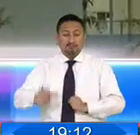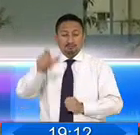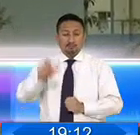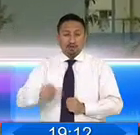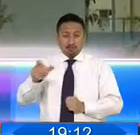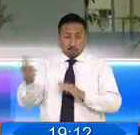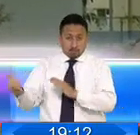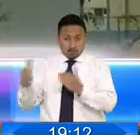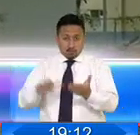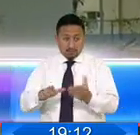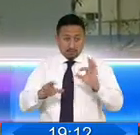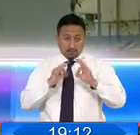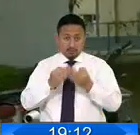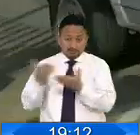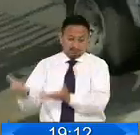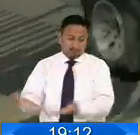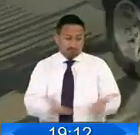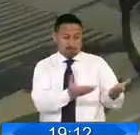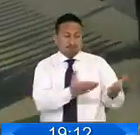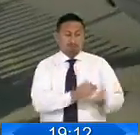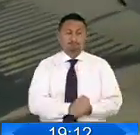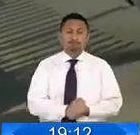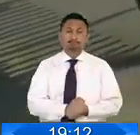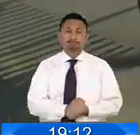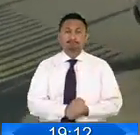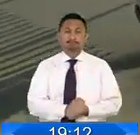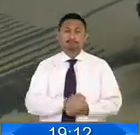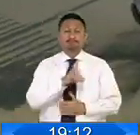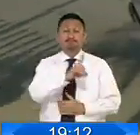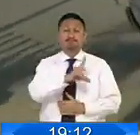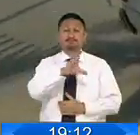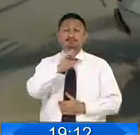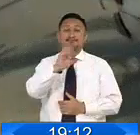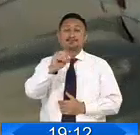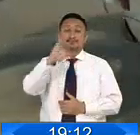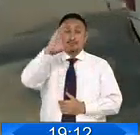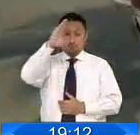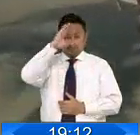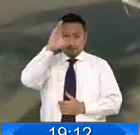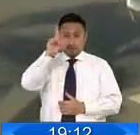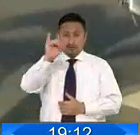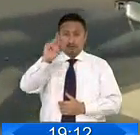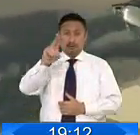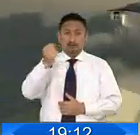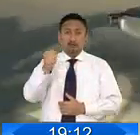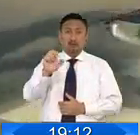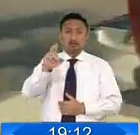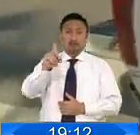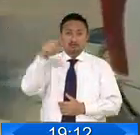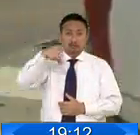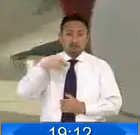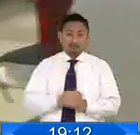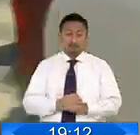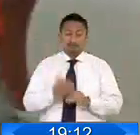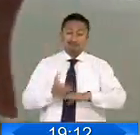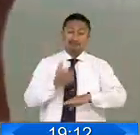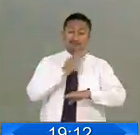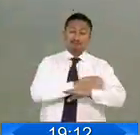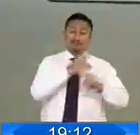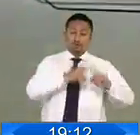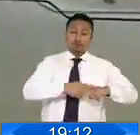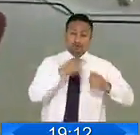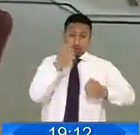que lamentablemente fallecieron a sus deudos. Es por eso que más de 100 agentes de la DINASET se encuentran operativos desde el día que comenzaron